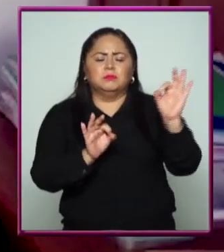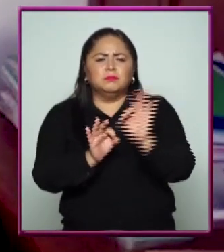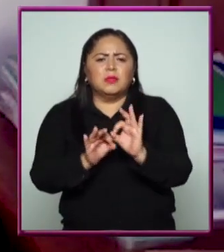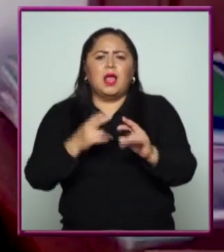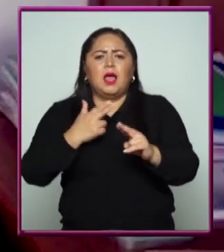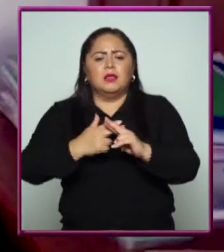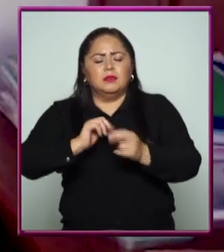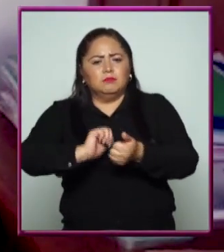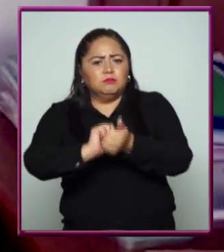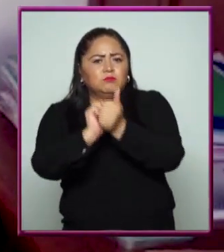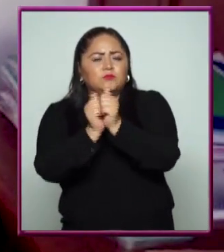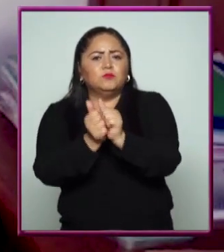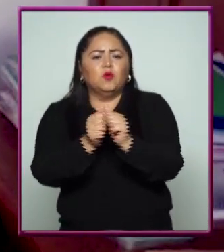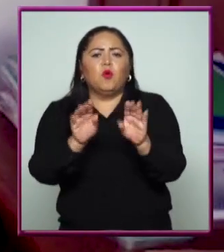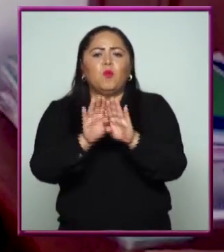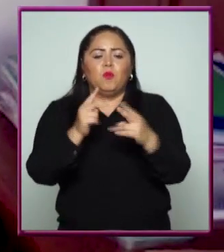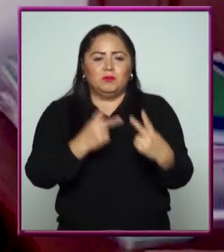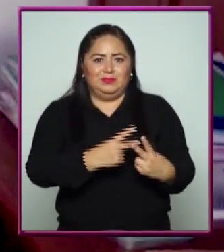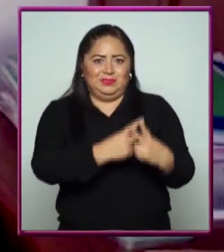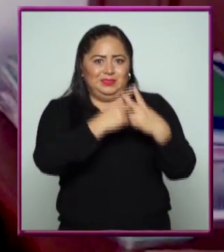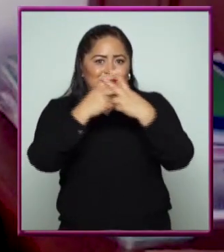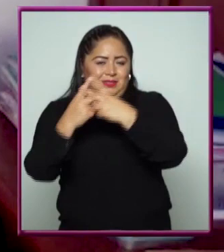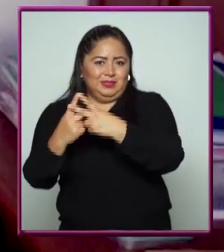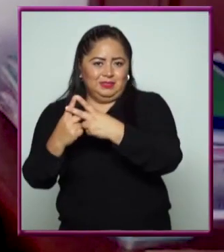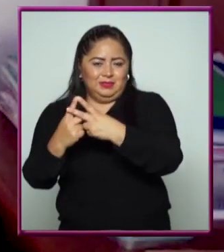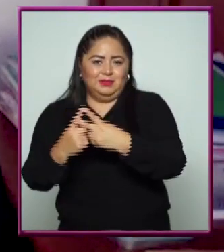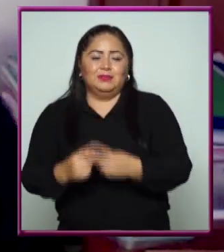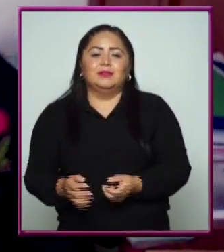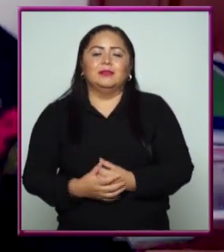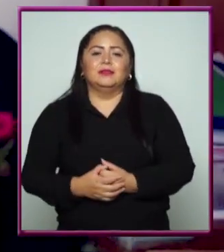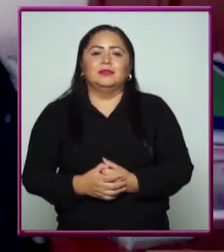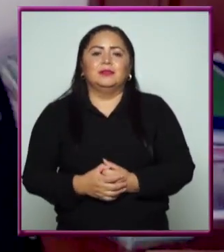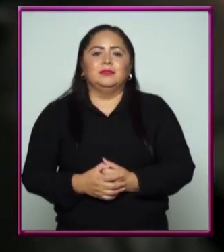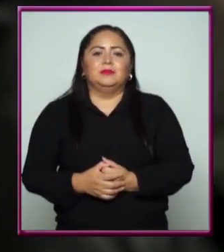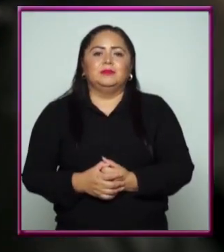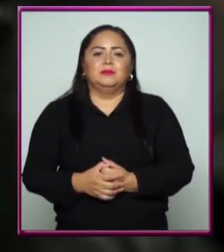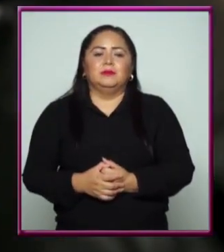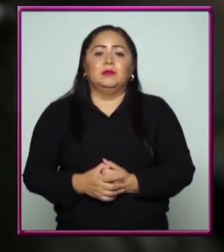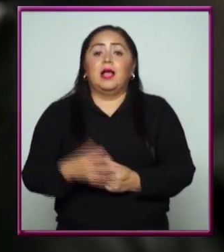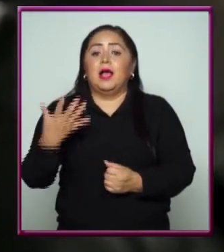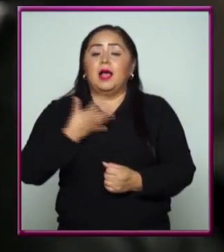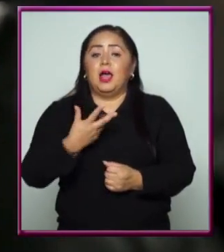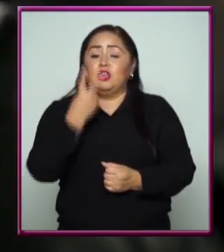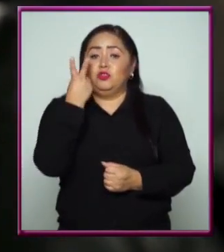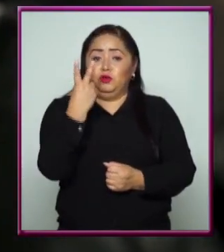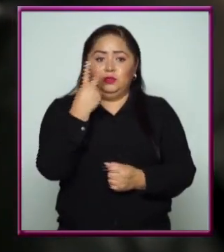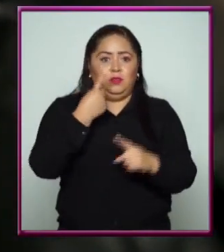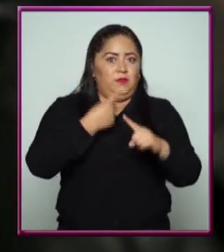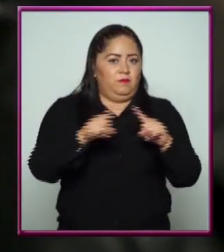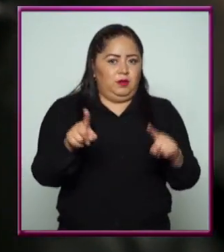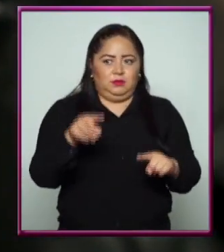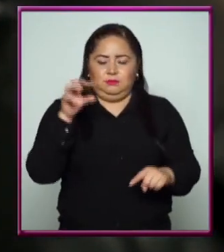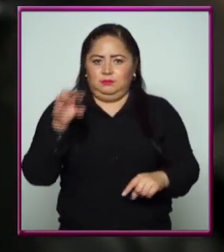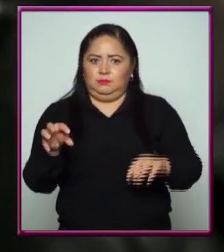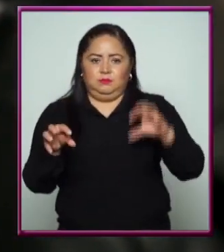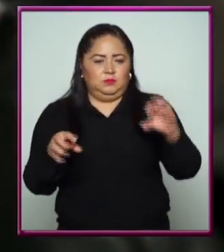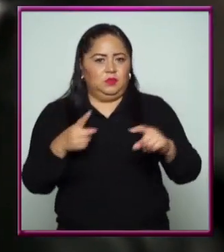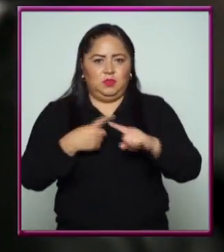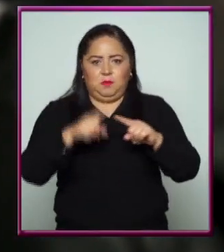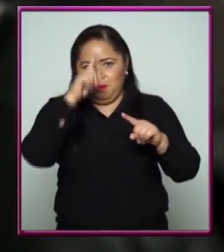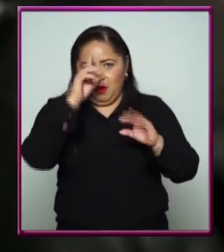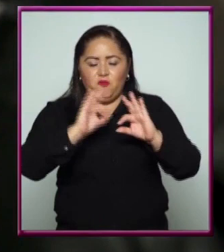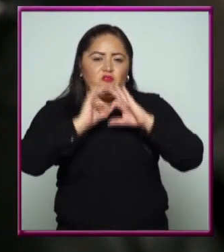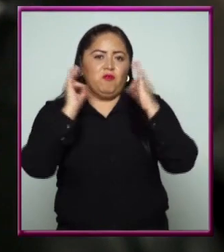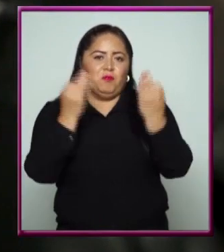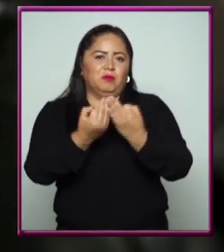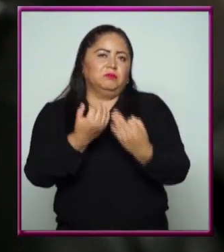Hasta formar estrellas, ¿sí? Hay dos procesos muy violentos en la